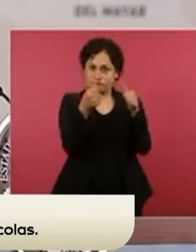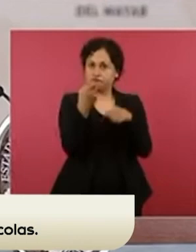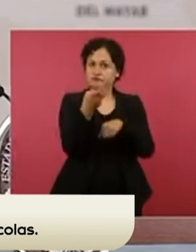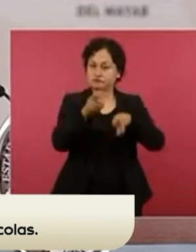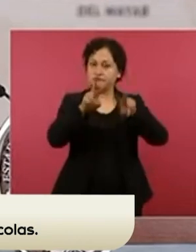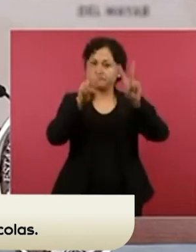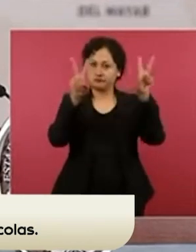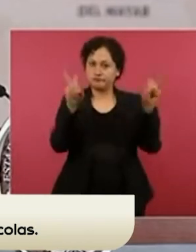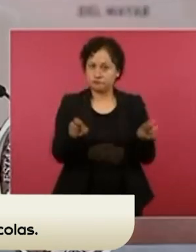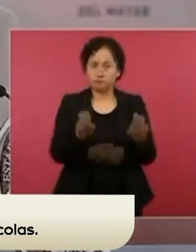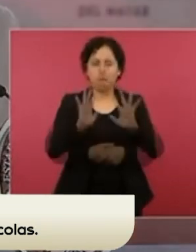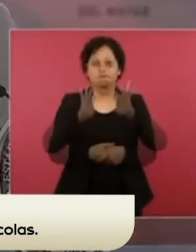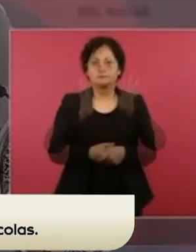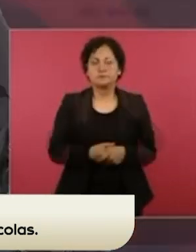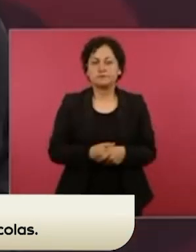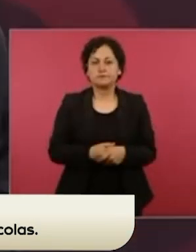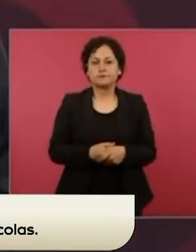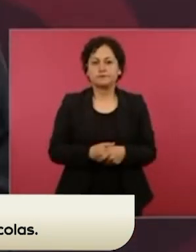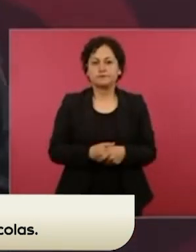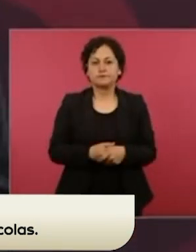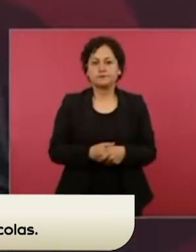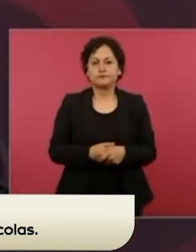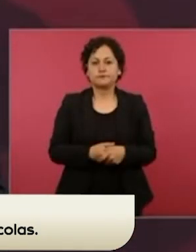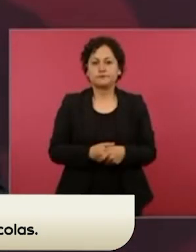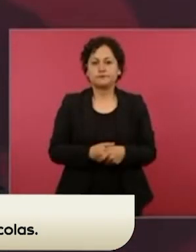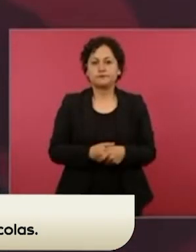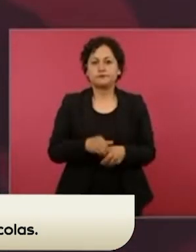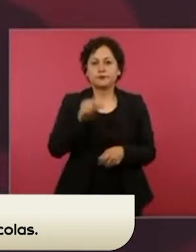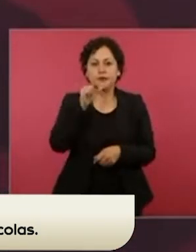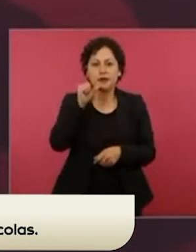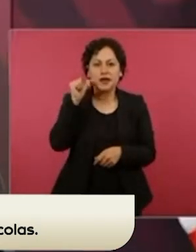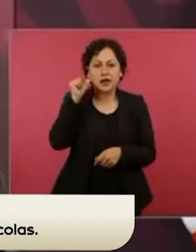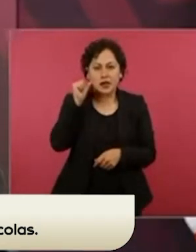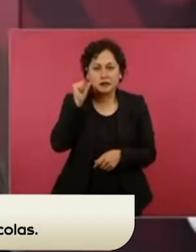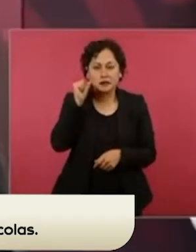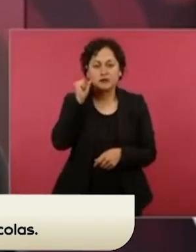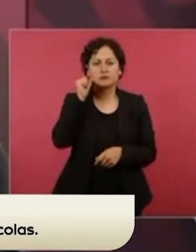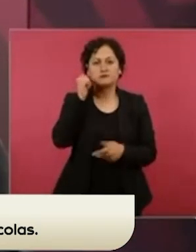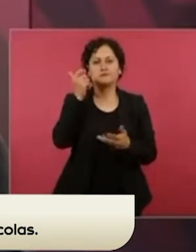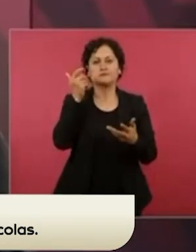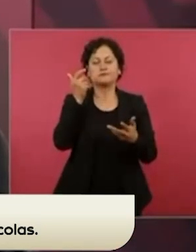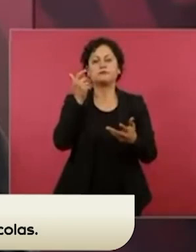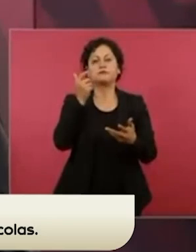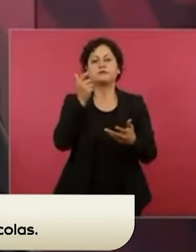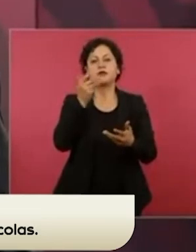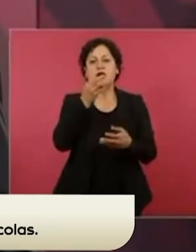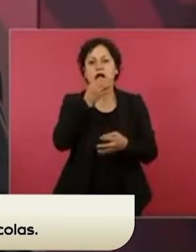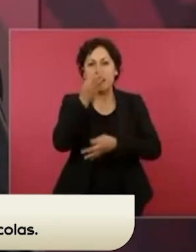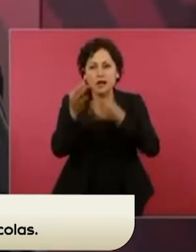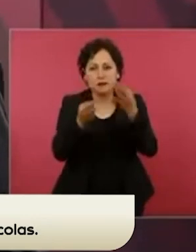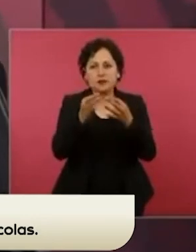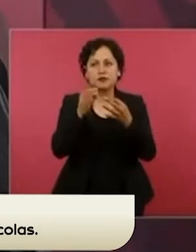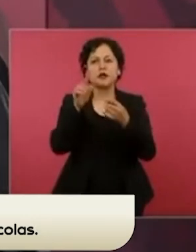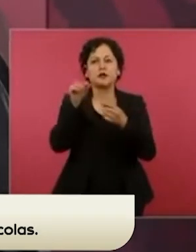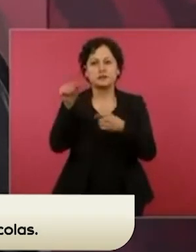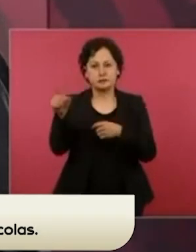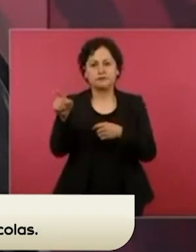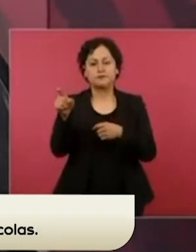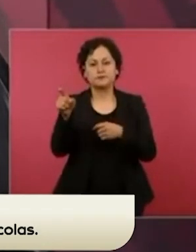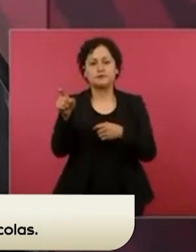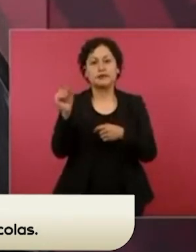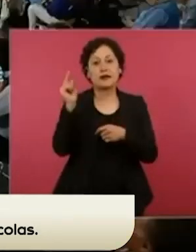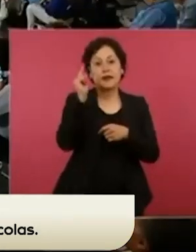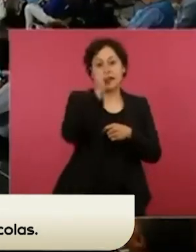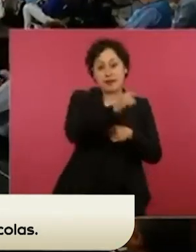lamentable caso hay dos cónsules de Miami y el